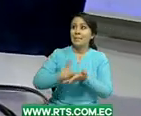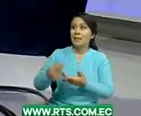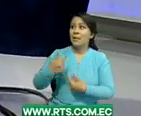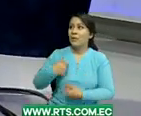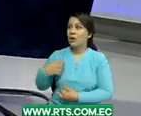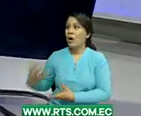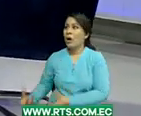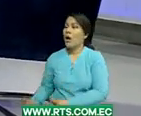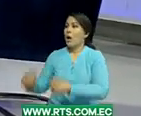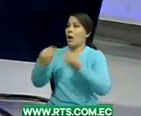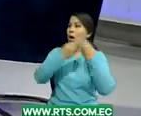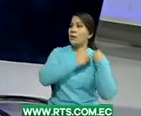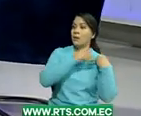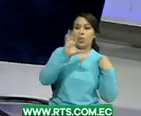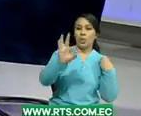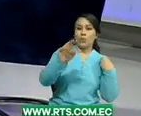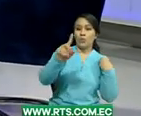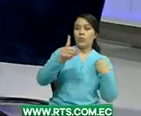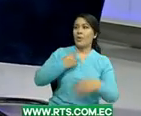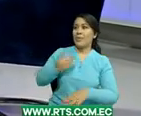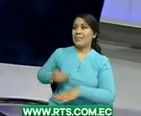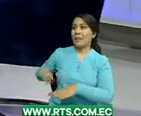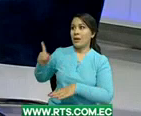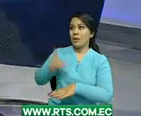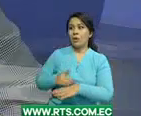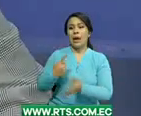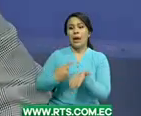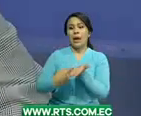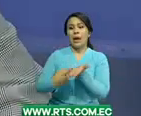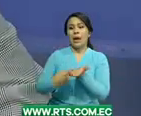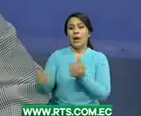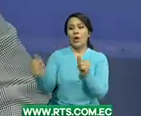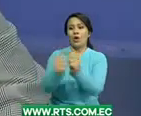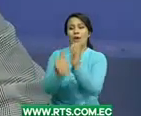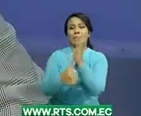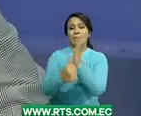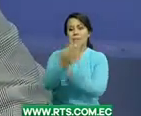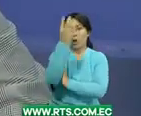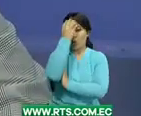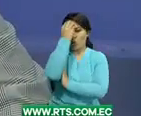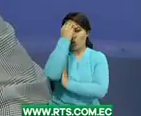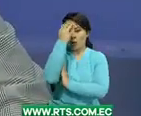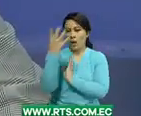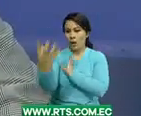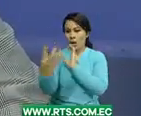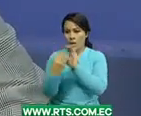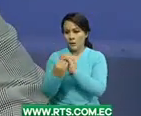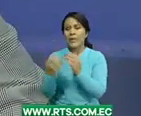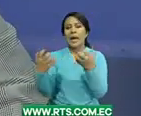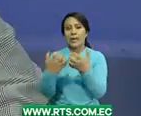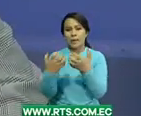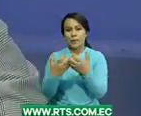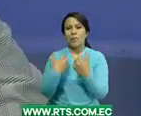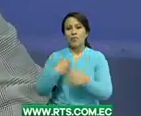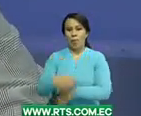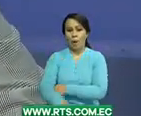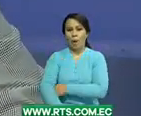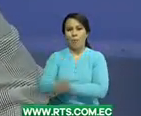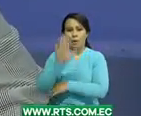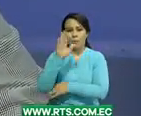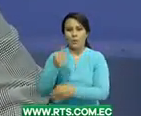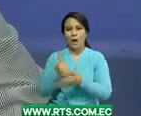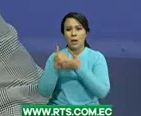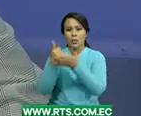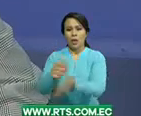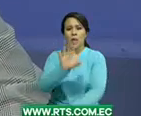cargo del EQ911 en la Dirección General, nos reunimos con el Ministerio de Educación y están nuestros equipos ratificando este compromiso de las